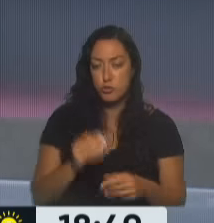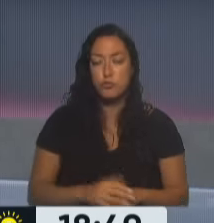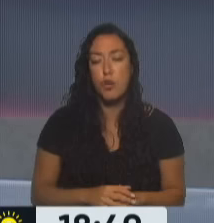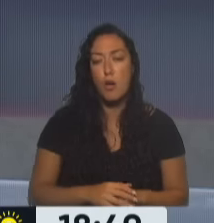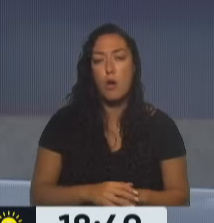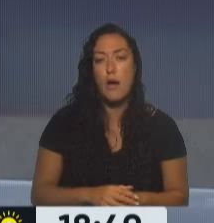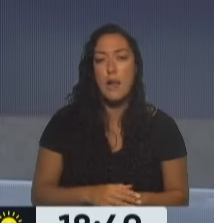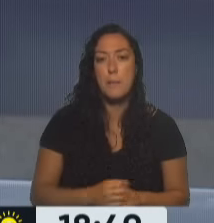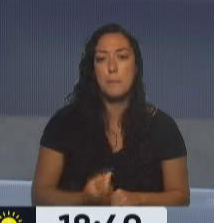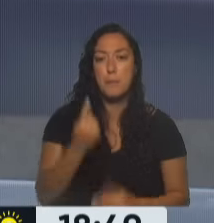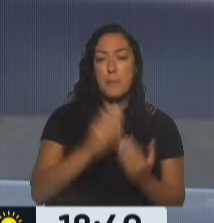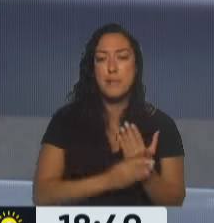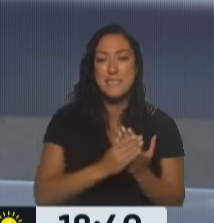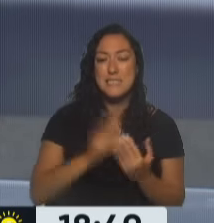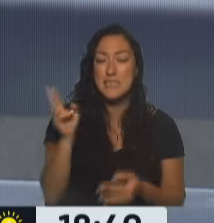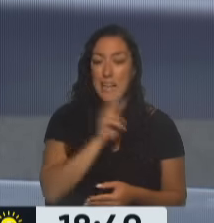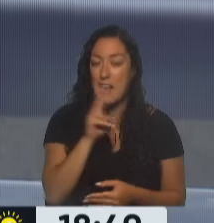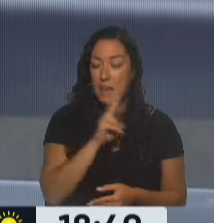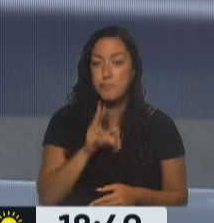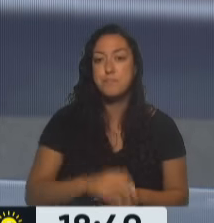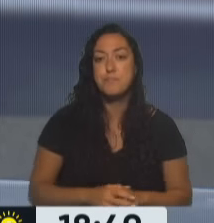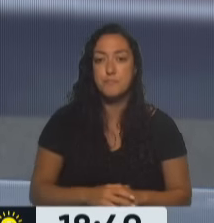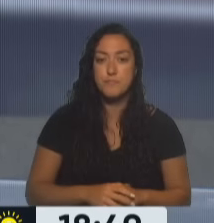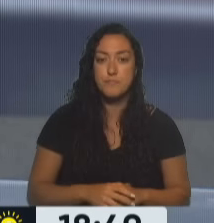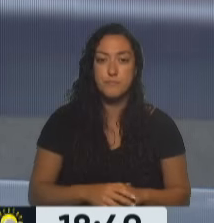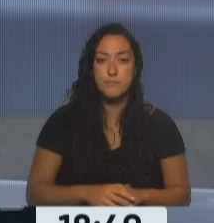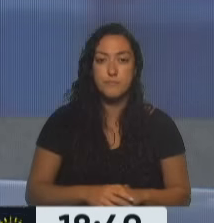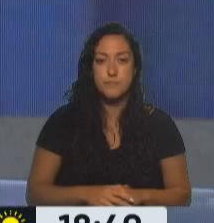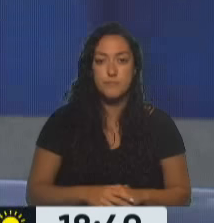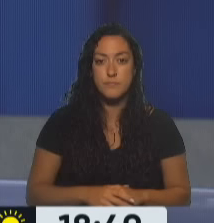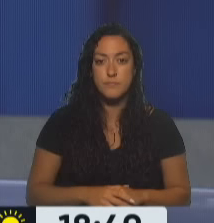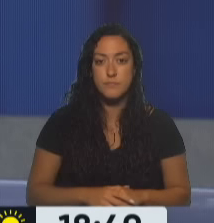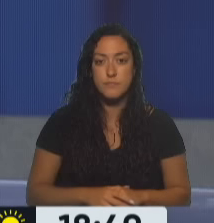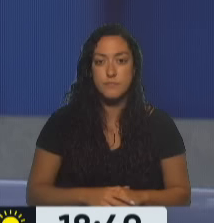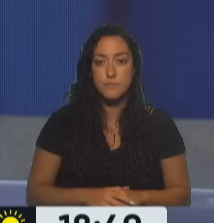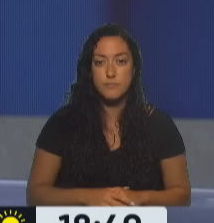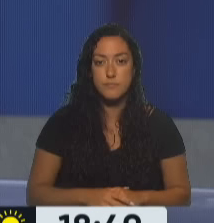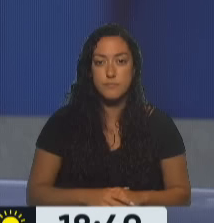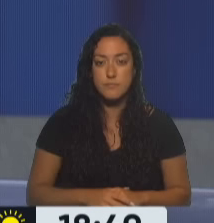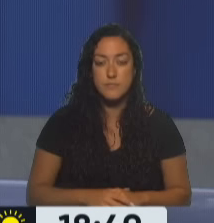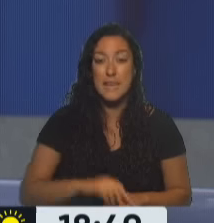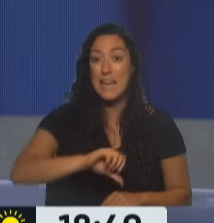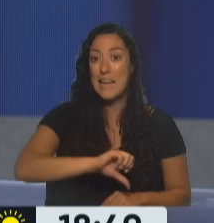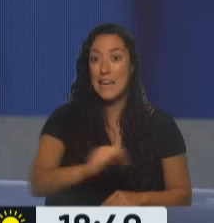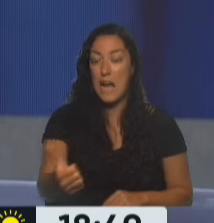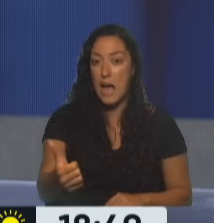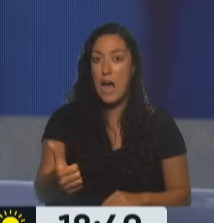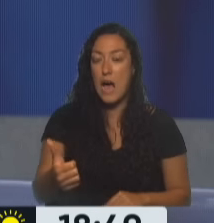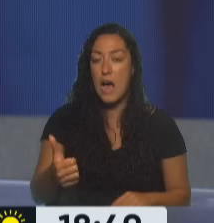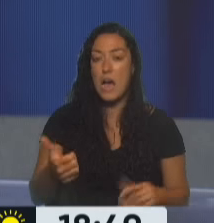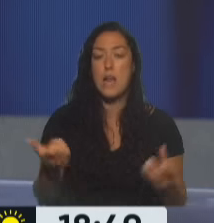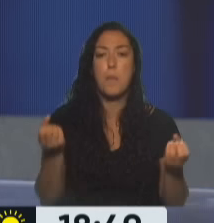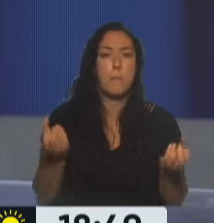votantes a la primera ministra de Japón. Lo resumimos esta elección, contundente triunfo, decimos, por estos números.